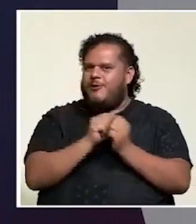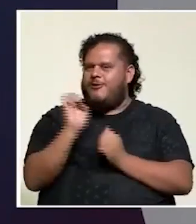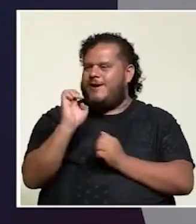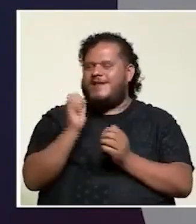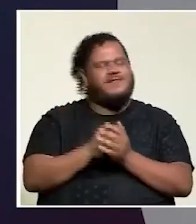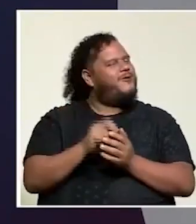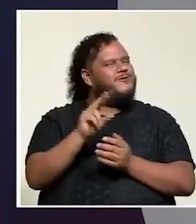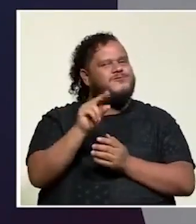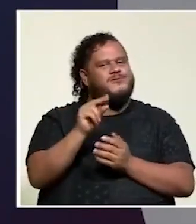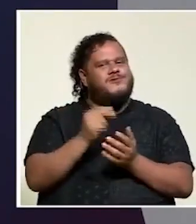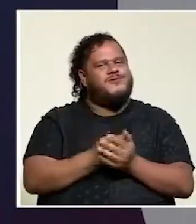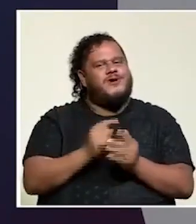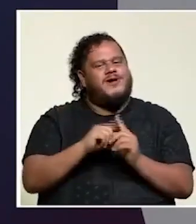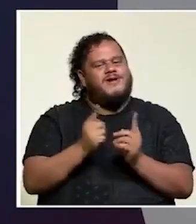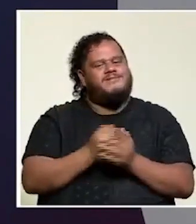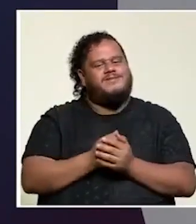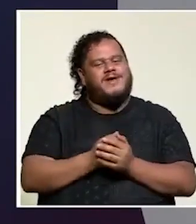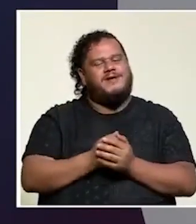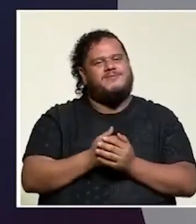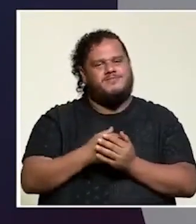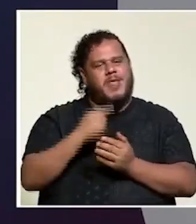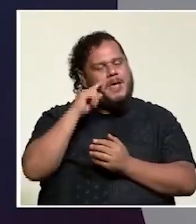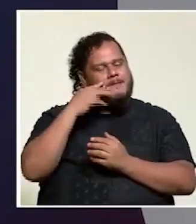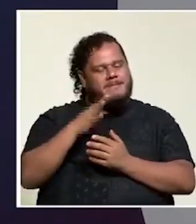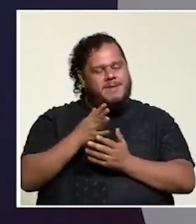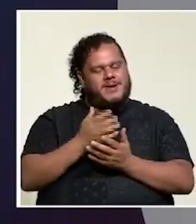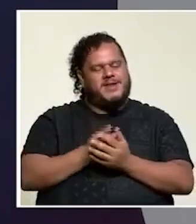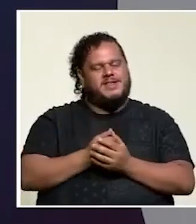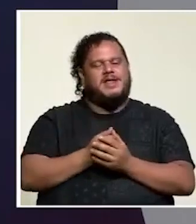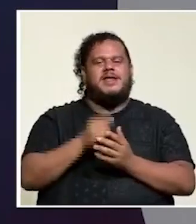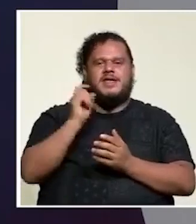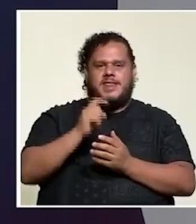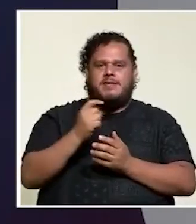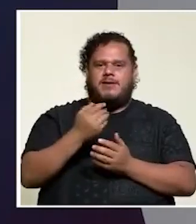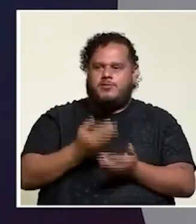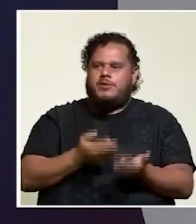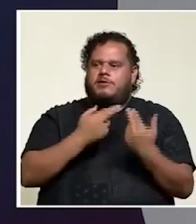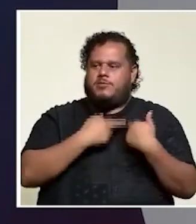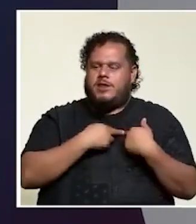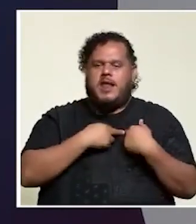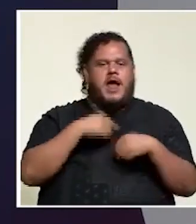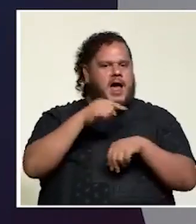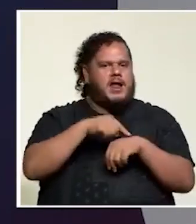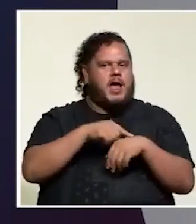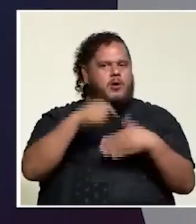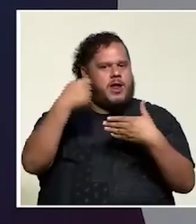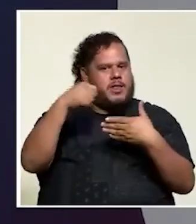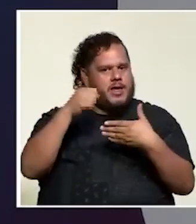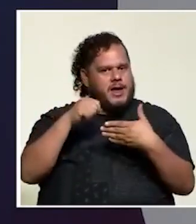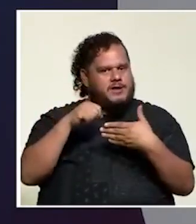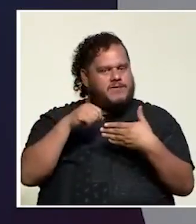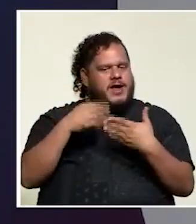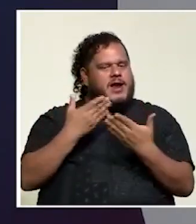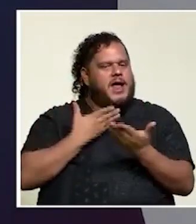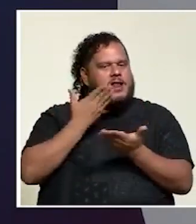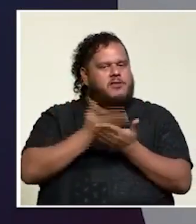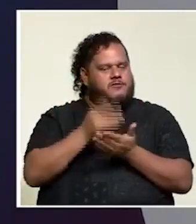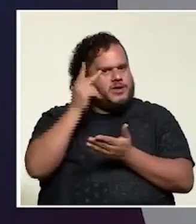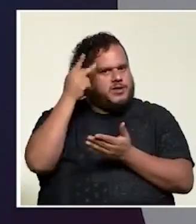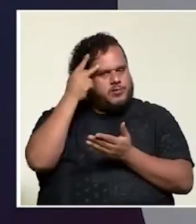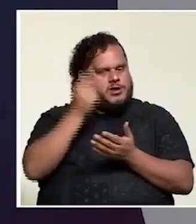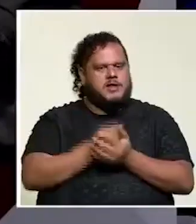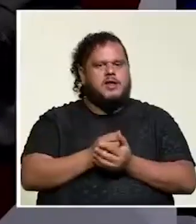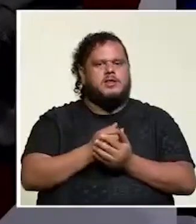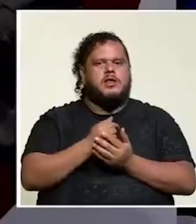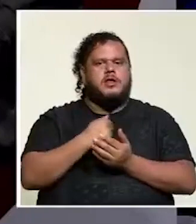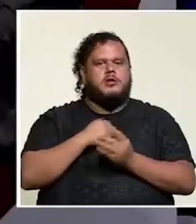preocupado? No, pero sí me parece que hay que ser responsable a la hora de calificar a las ofertas políticas. Le voy